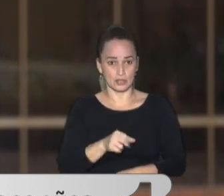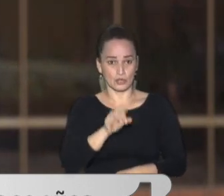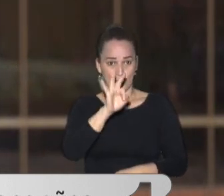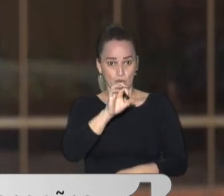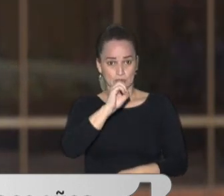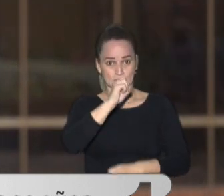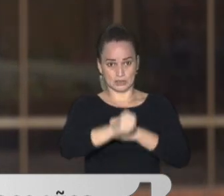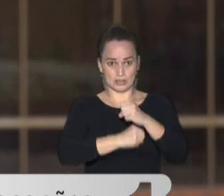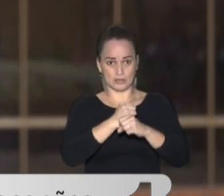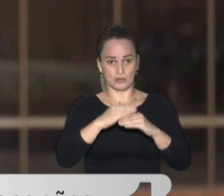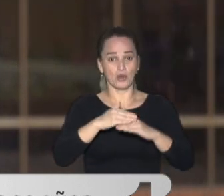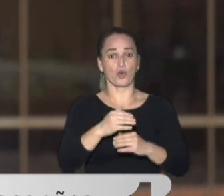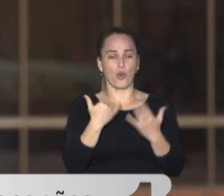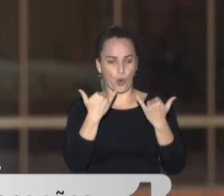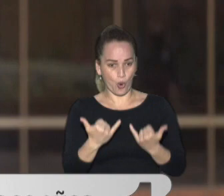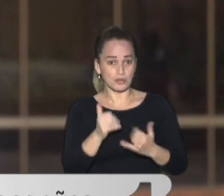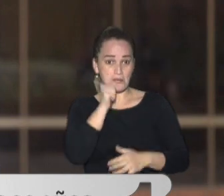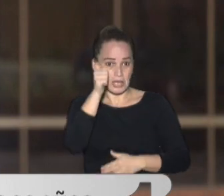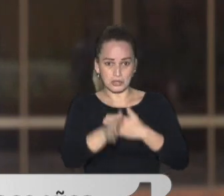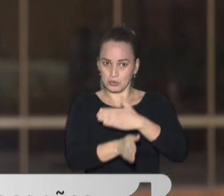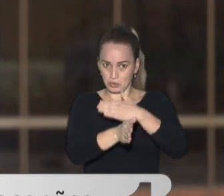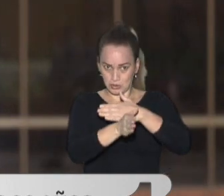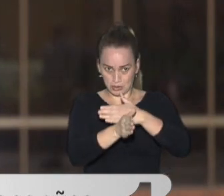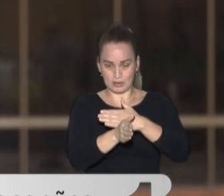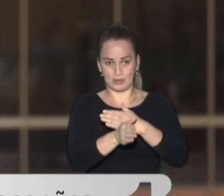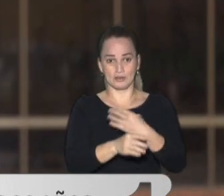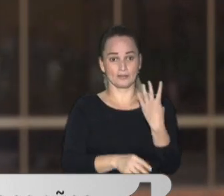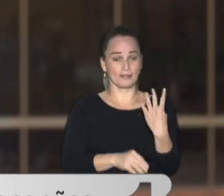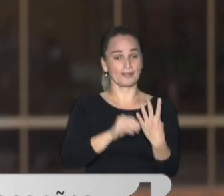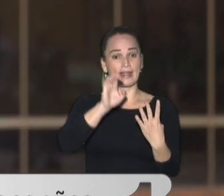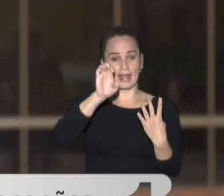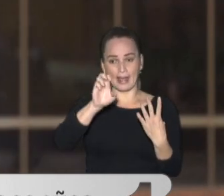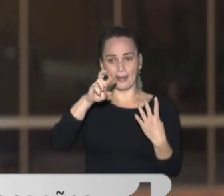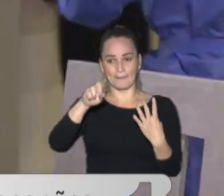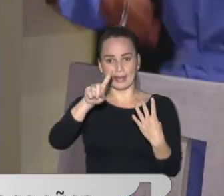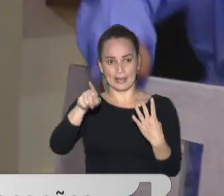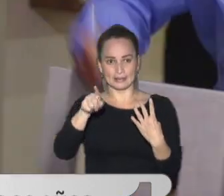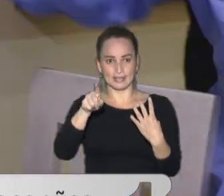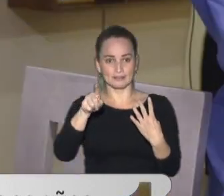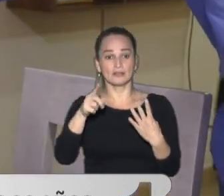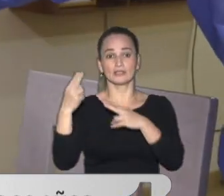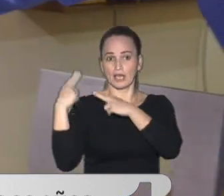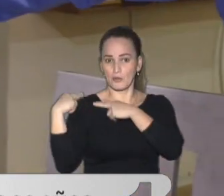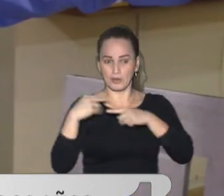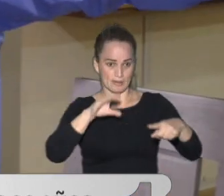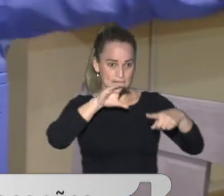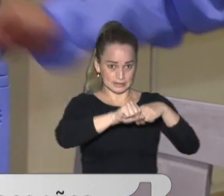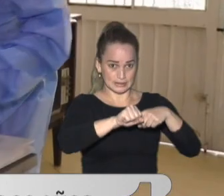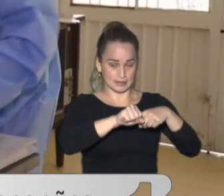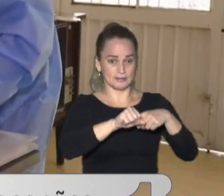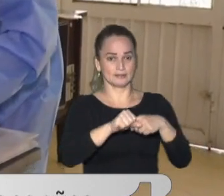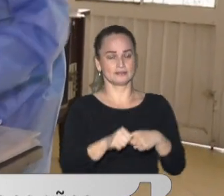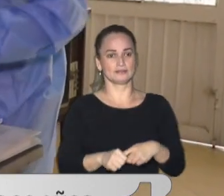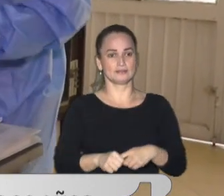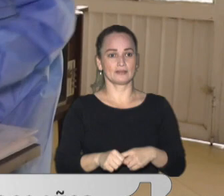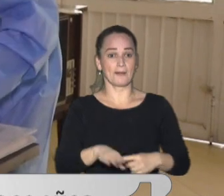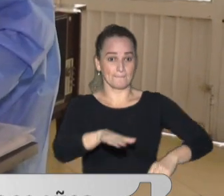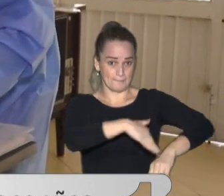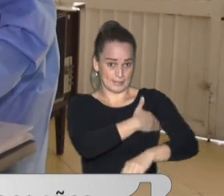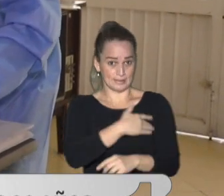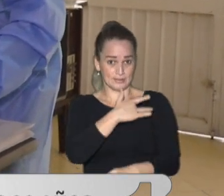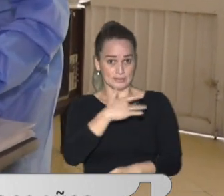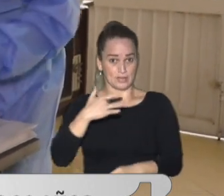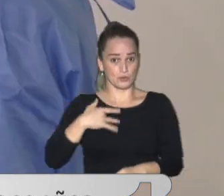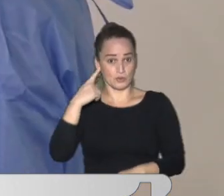mañana continuará la jornada y 4 EPS serán la encargada del agendamiento. A tan solo pocas horas después de que el Ministerio de